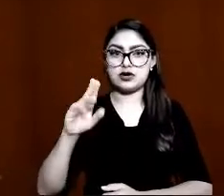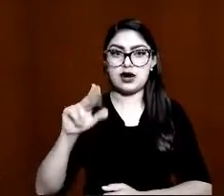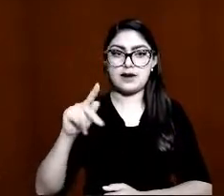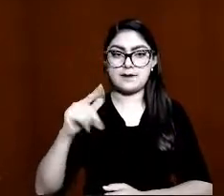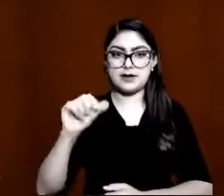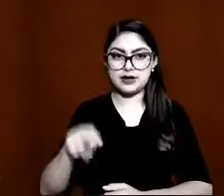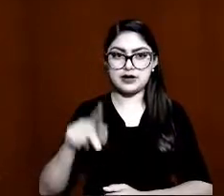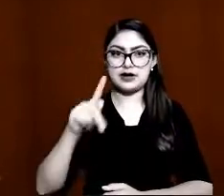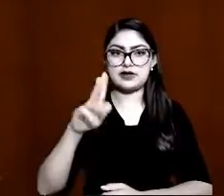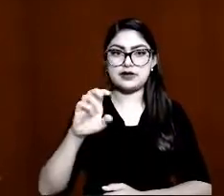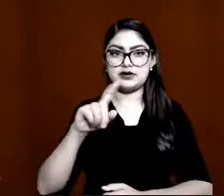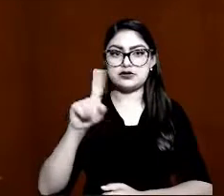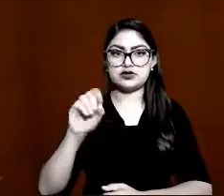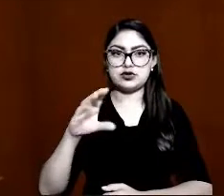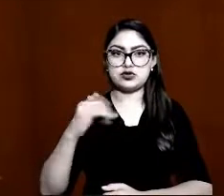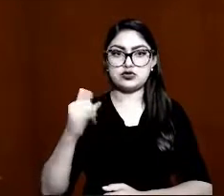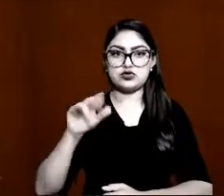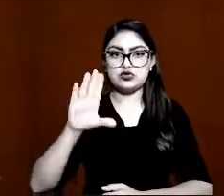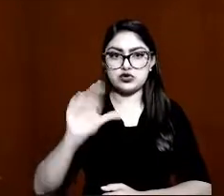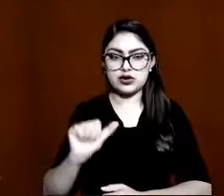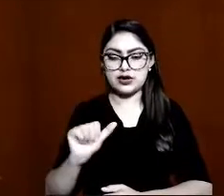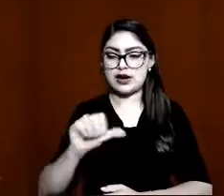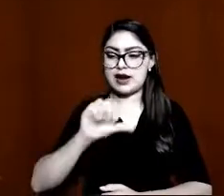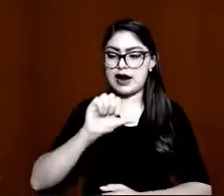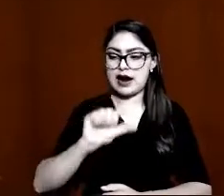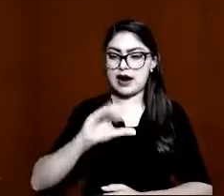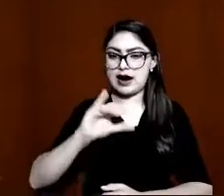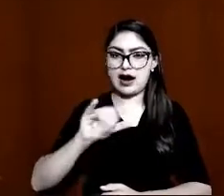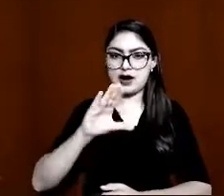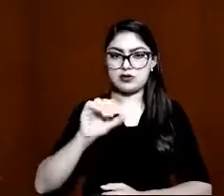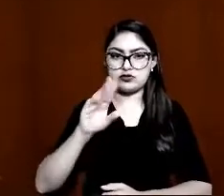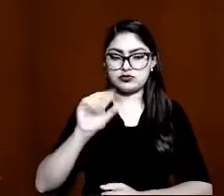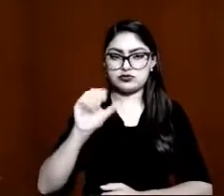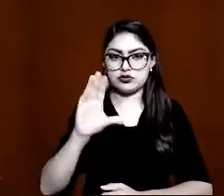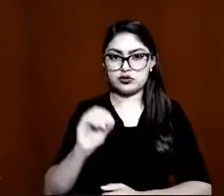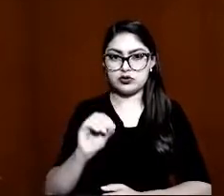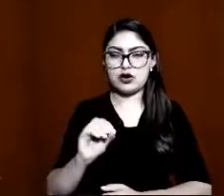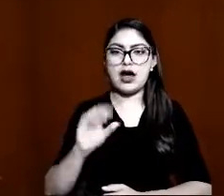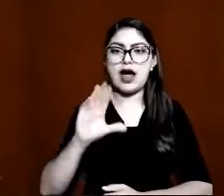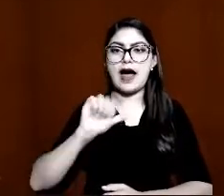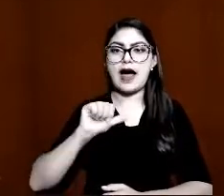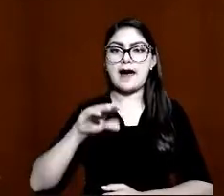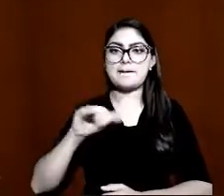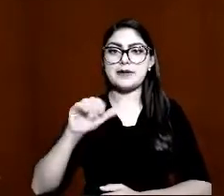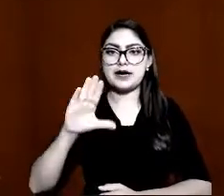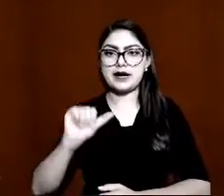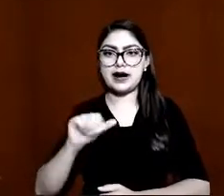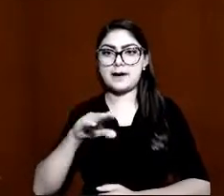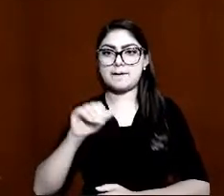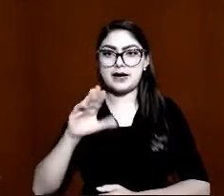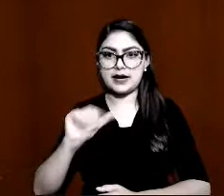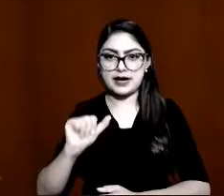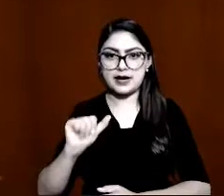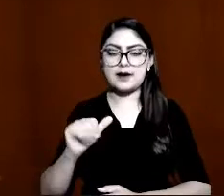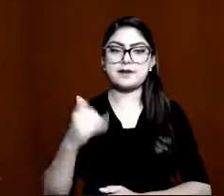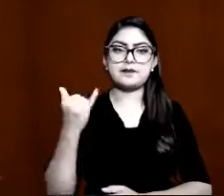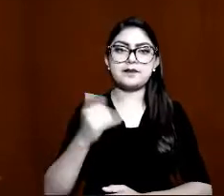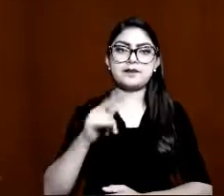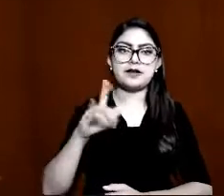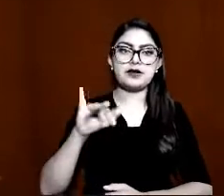Tezoyuca, Ajapuzco, Texcoco, Amecameca, Amanalco, Jilotzingo, Isidro